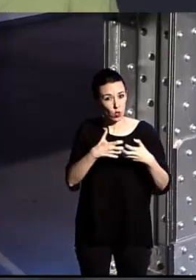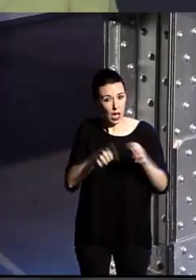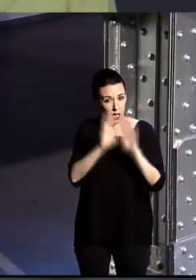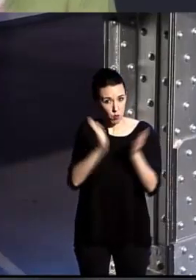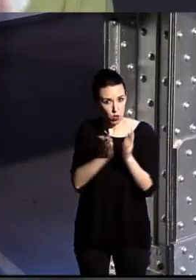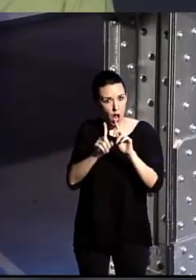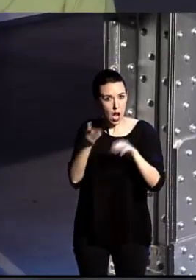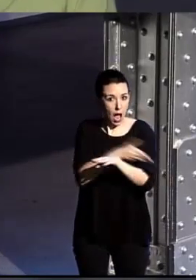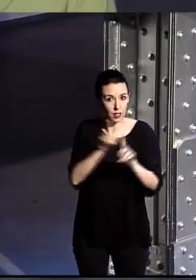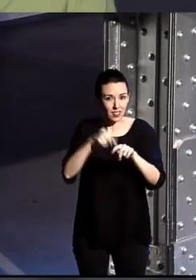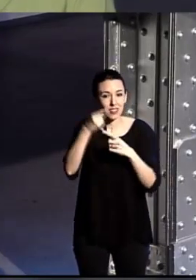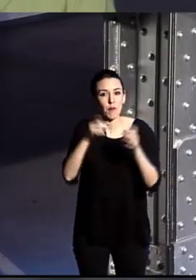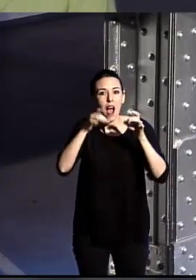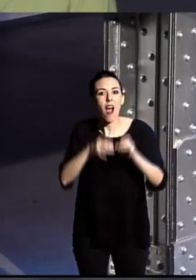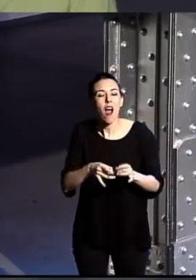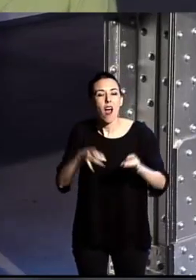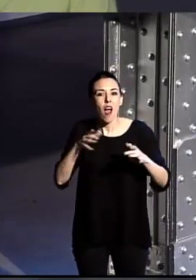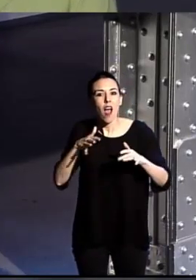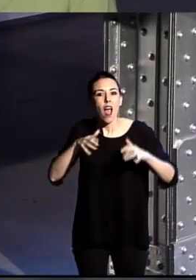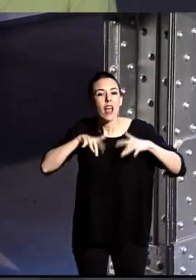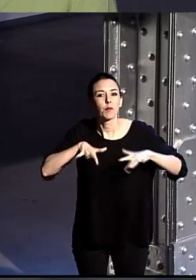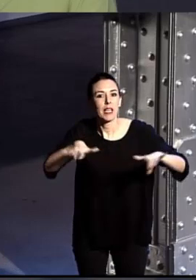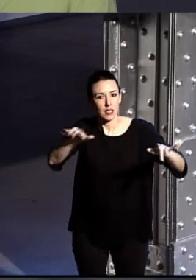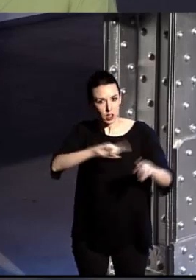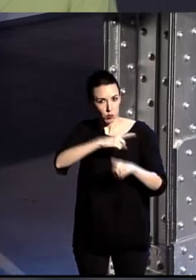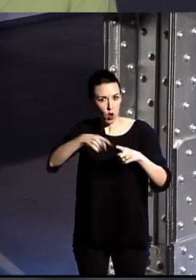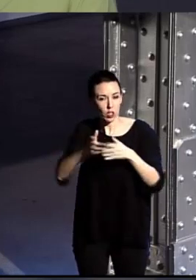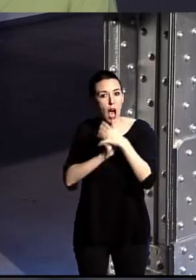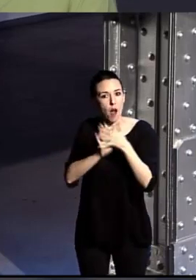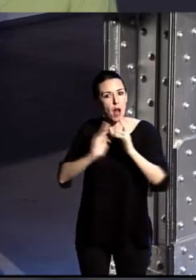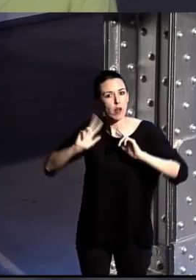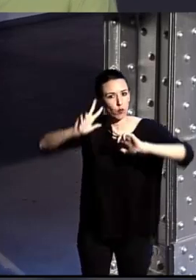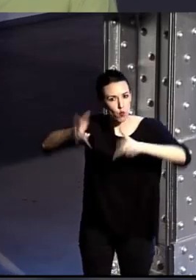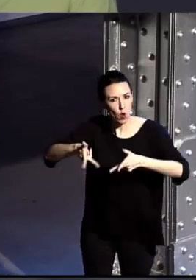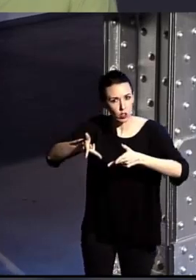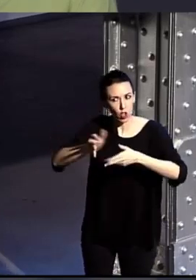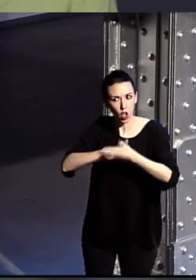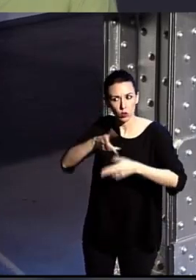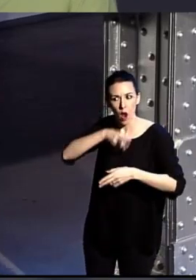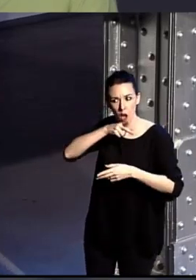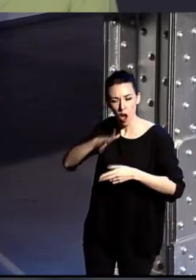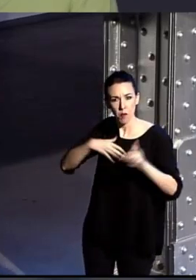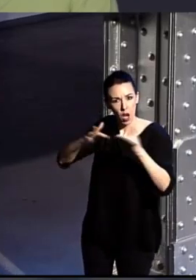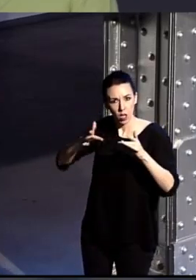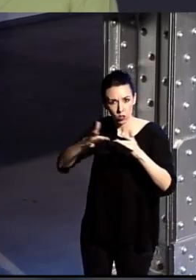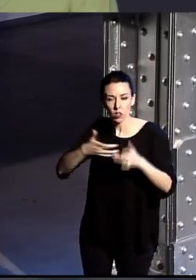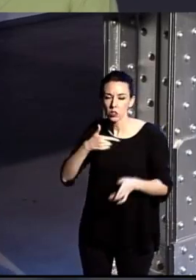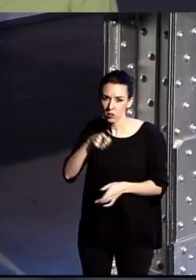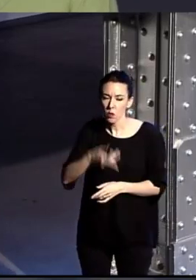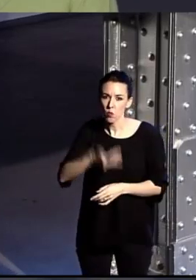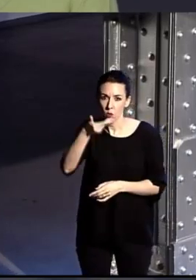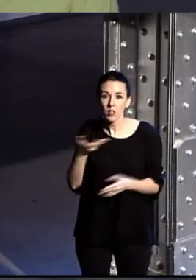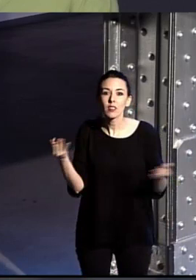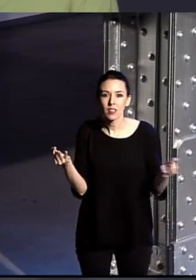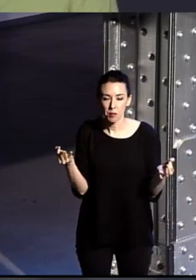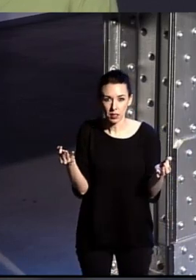supuesto después todo el tema del espiritismo y del hablar con los muertos fue muy importante. ¿Qué